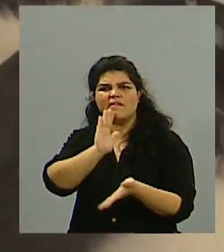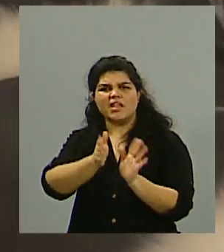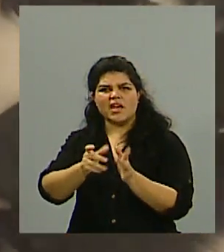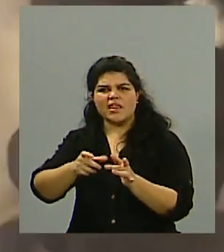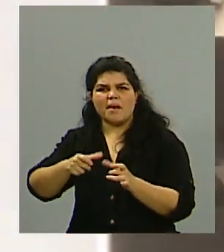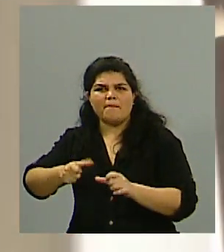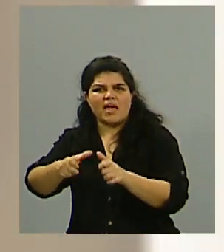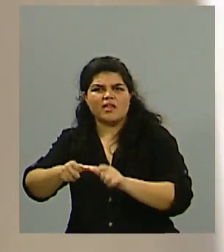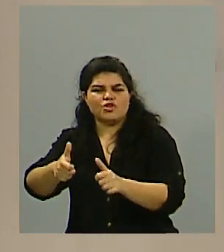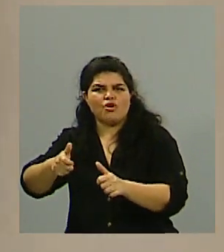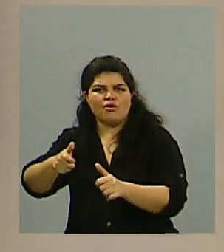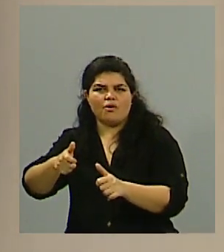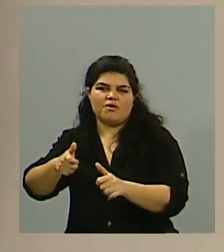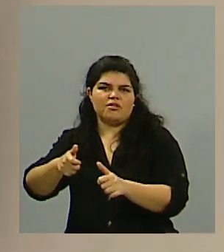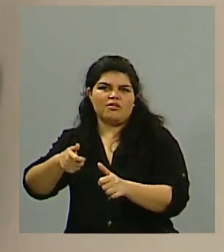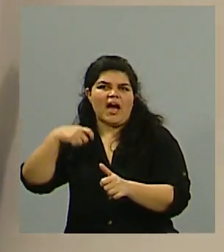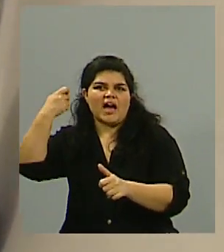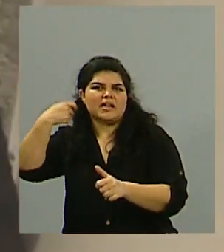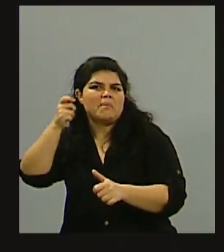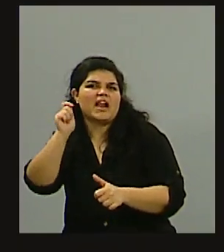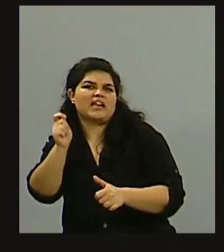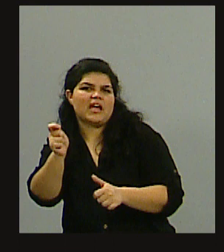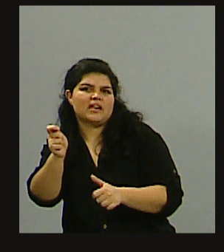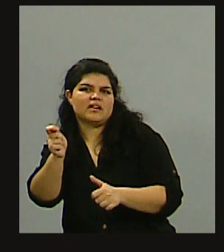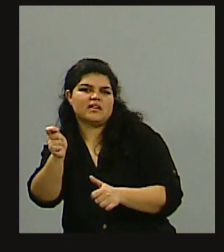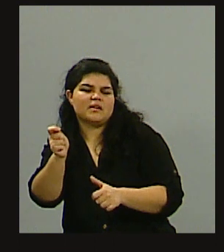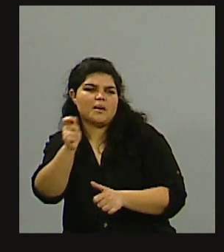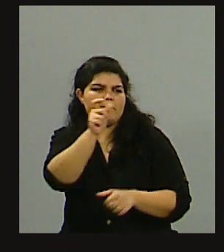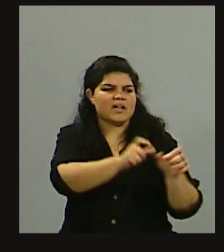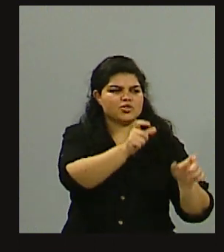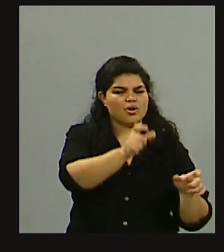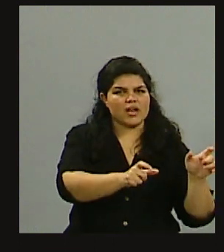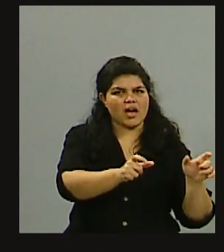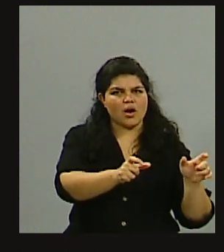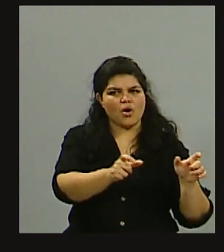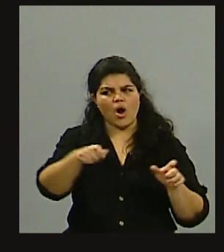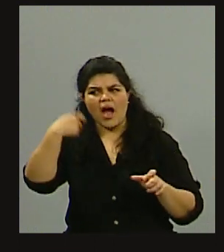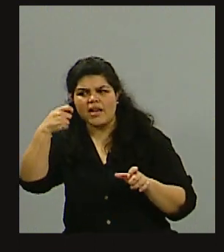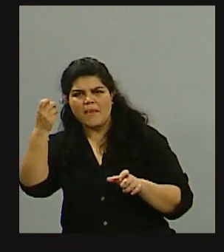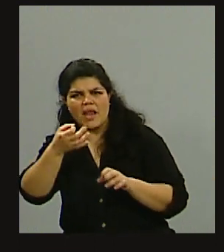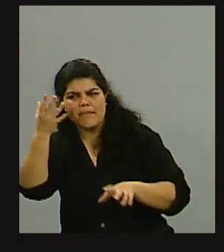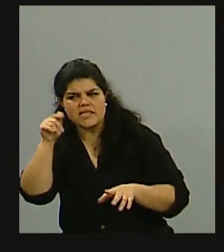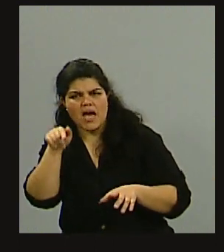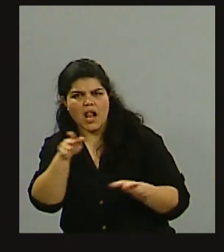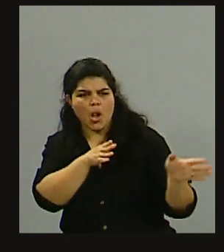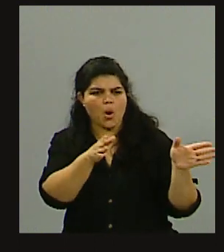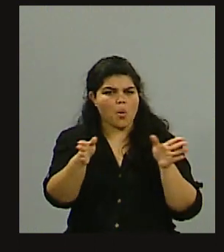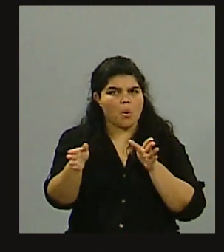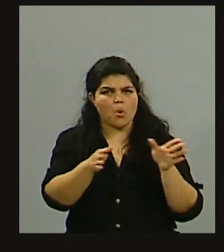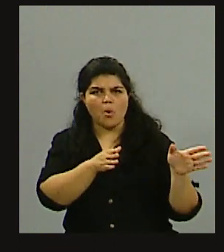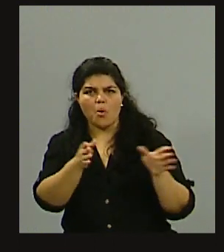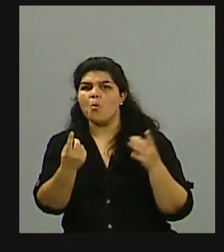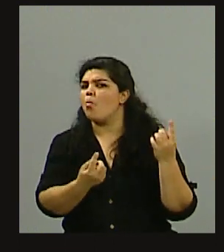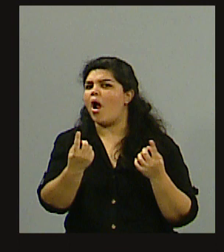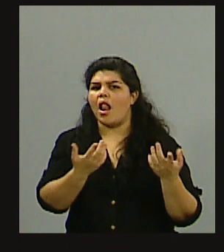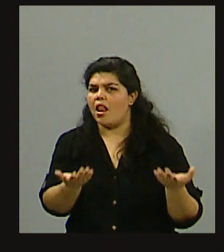un veterinario o era un fisioterapeuta de personas. Sí, de hecho todavía está esa controversia acá. Acá los que están